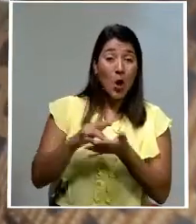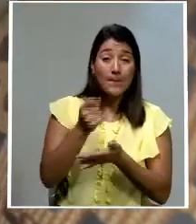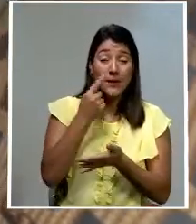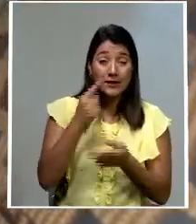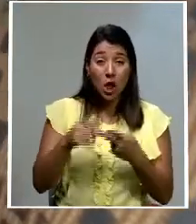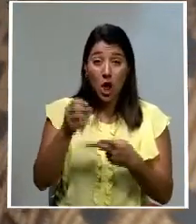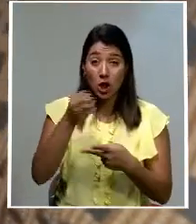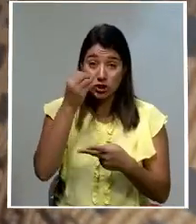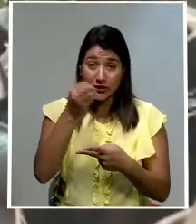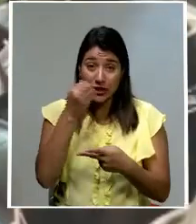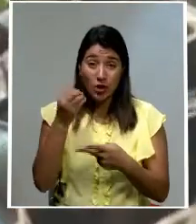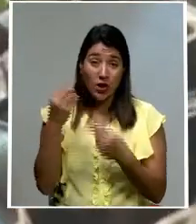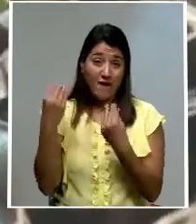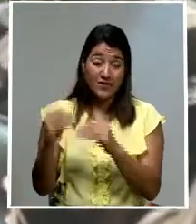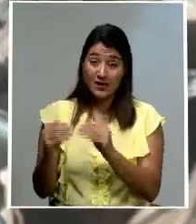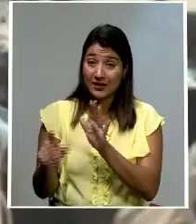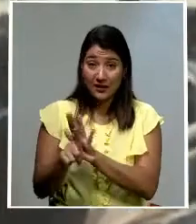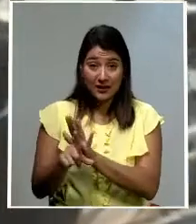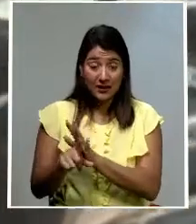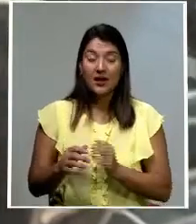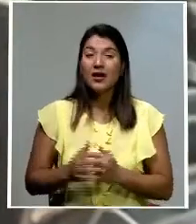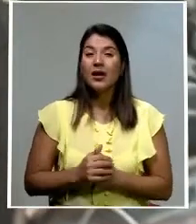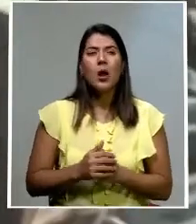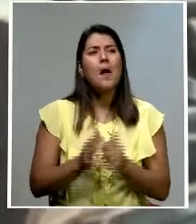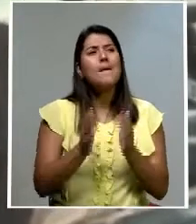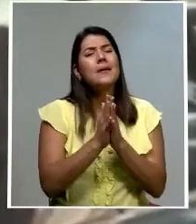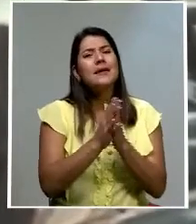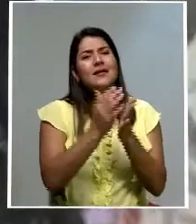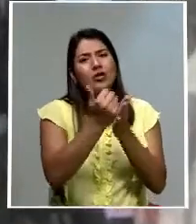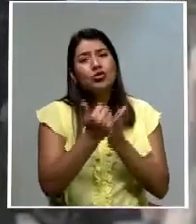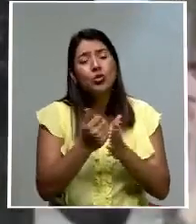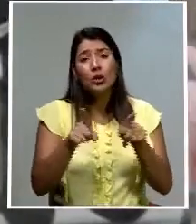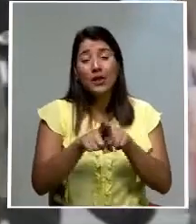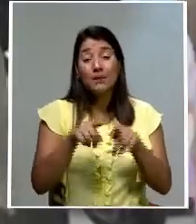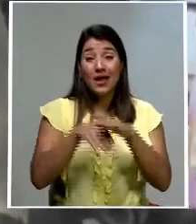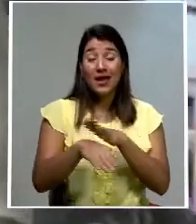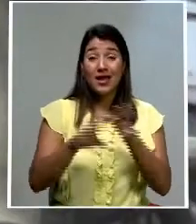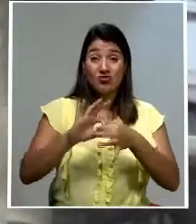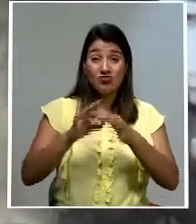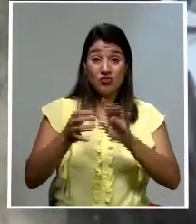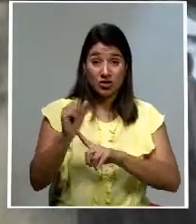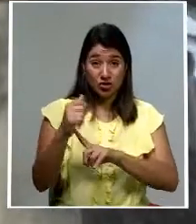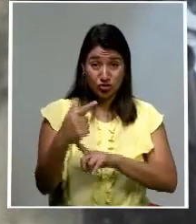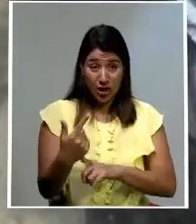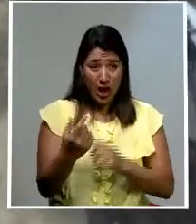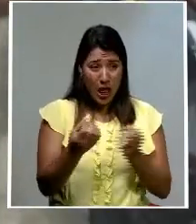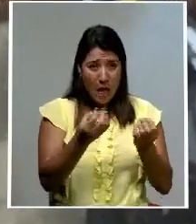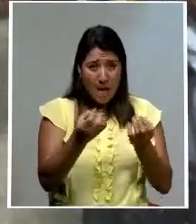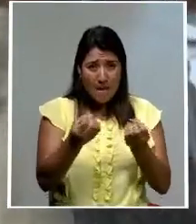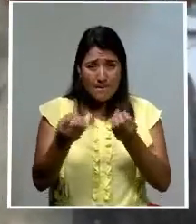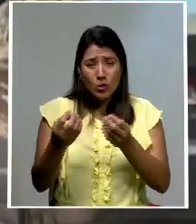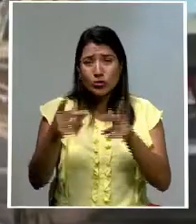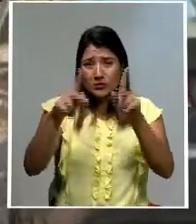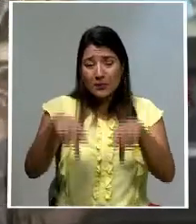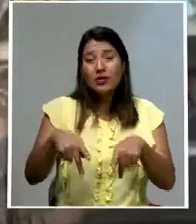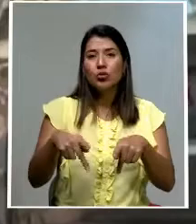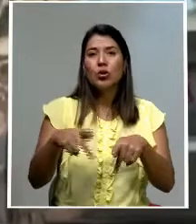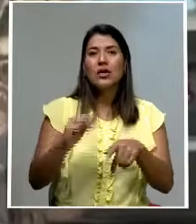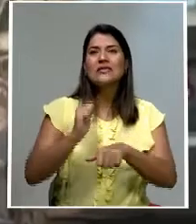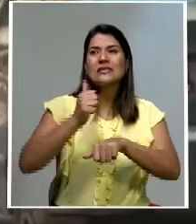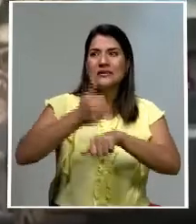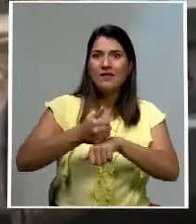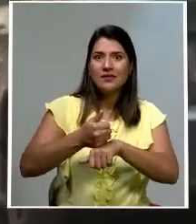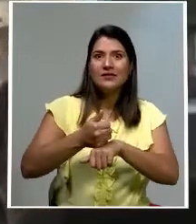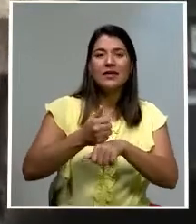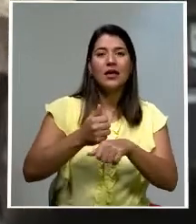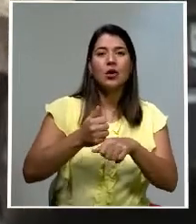mercado negro. Los pedidos de ayuda también proliferan en las redes sociales, donde decenas de influencers han montado una red para